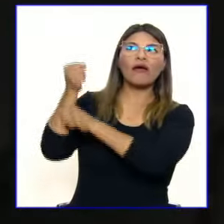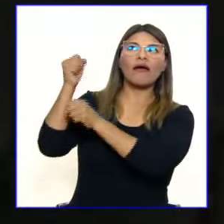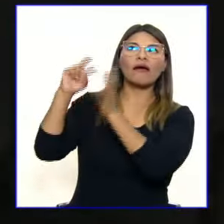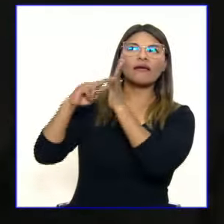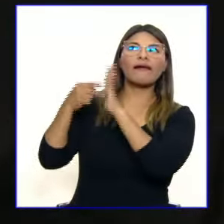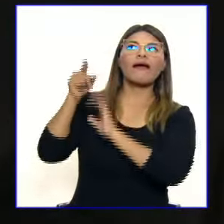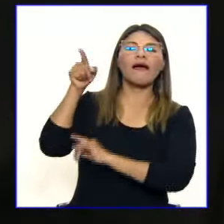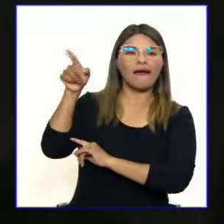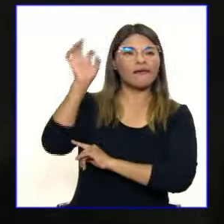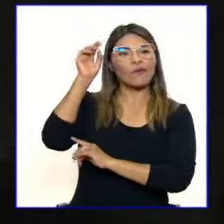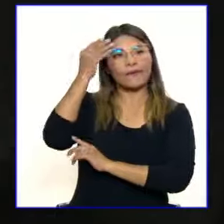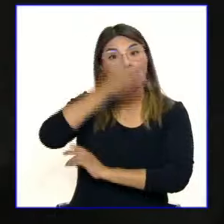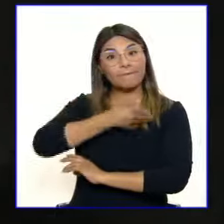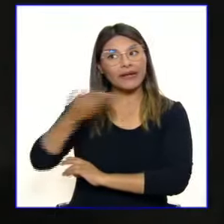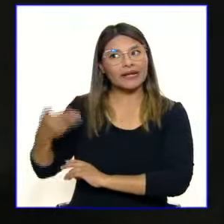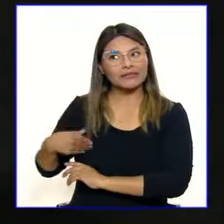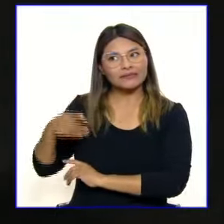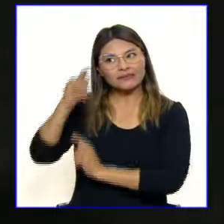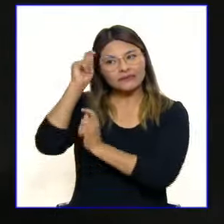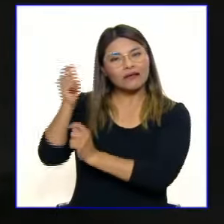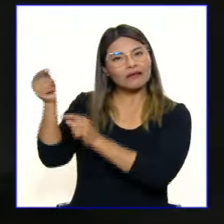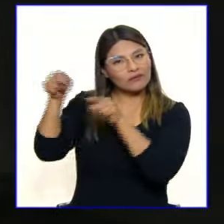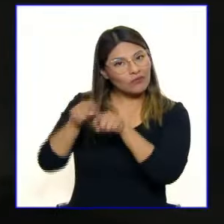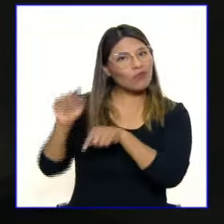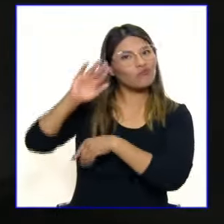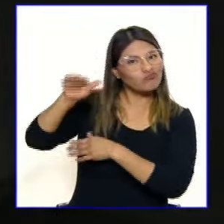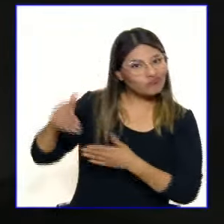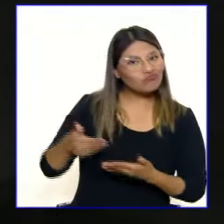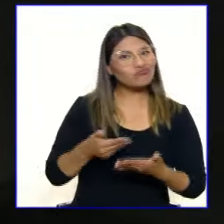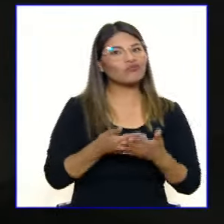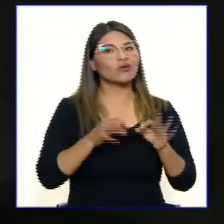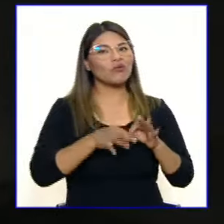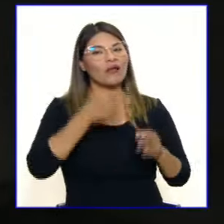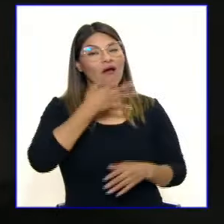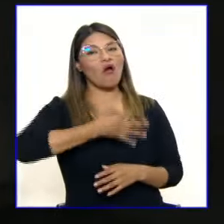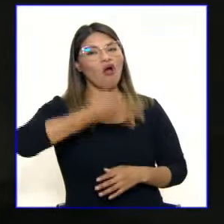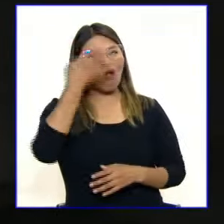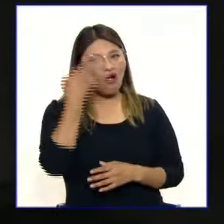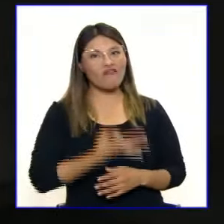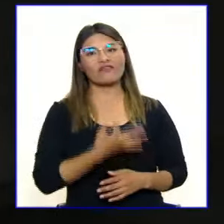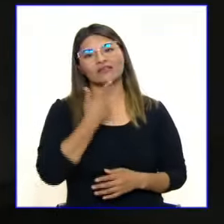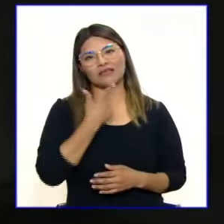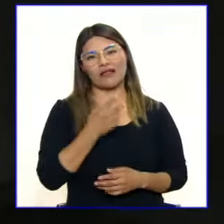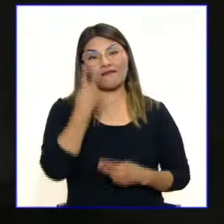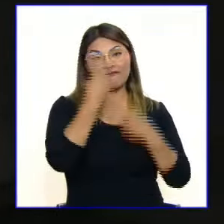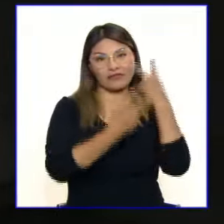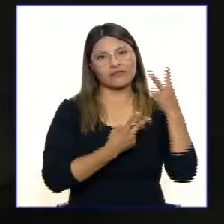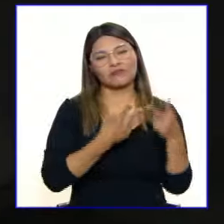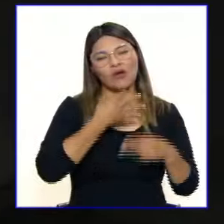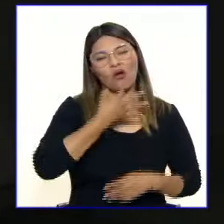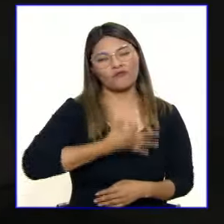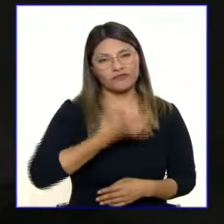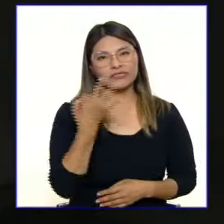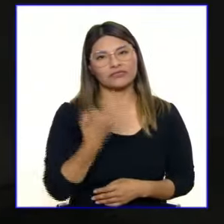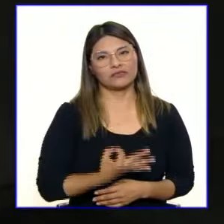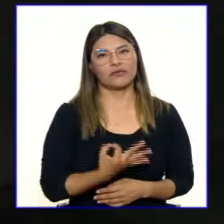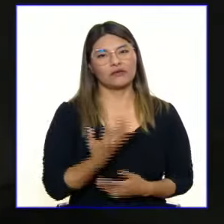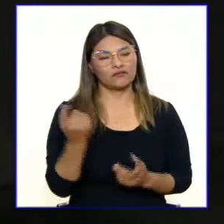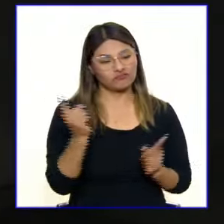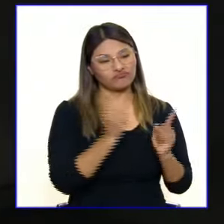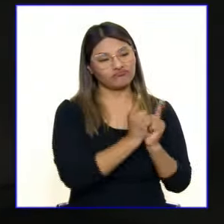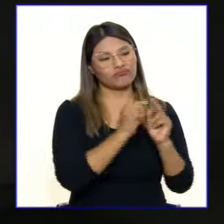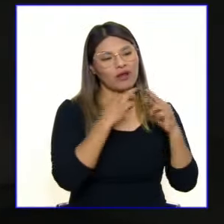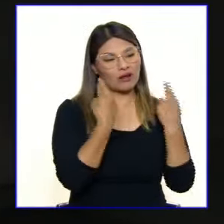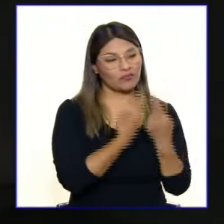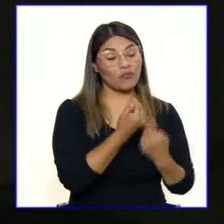que el presidente de Corea va a realizar una visita oficial, es decir, está en visita oficial, además de